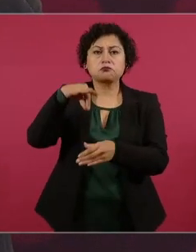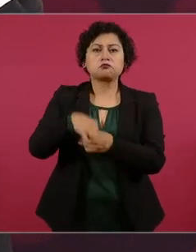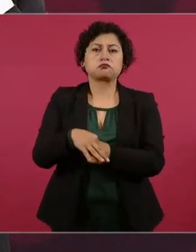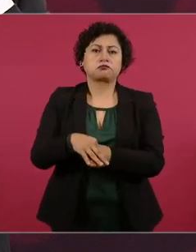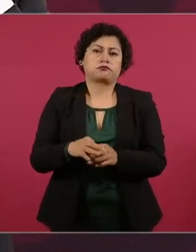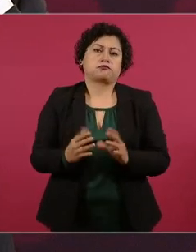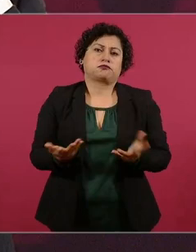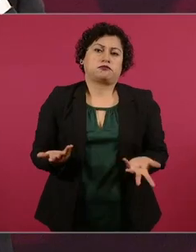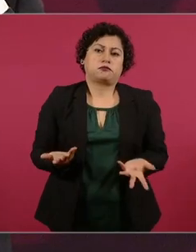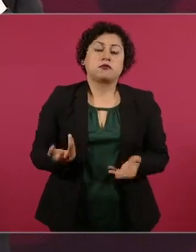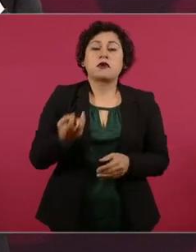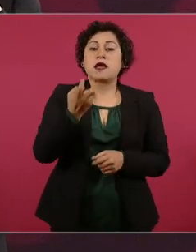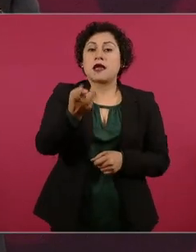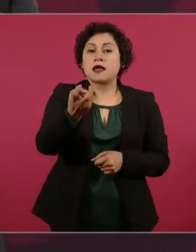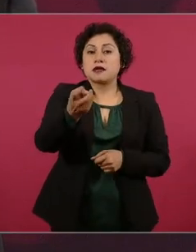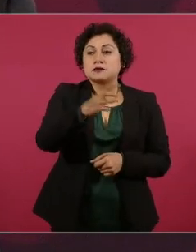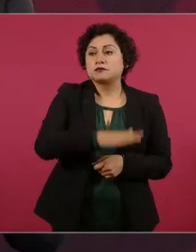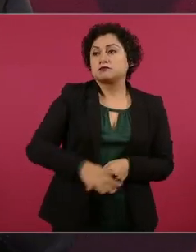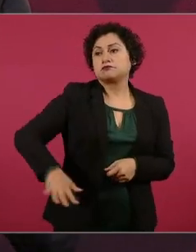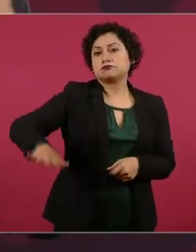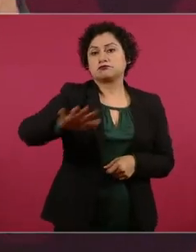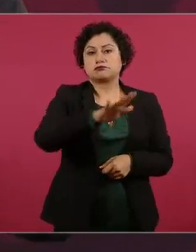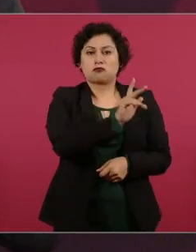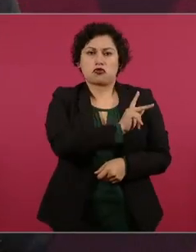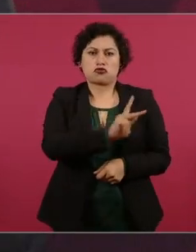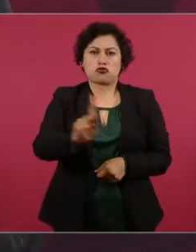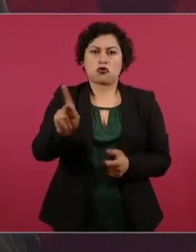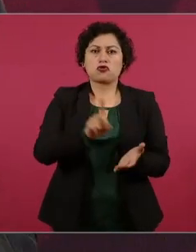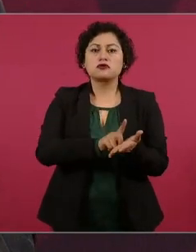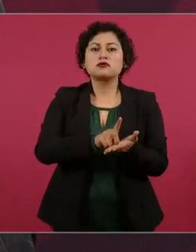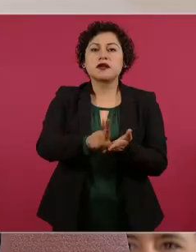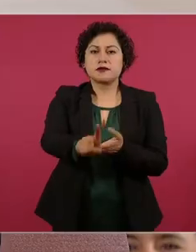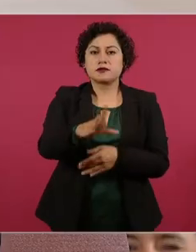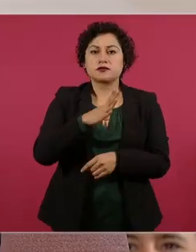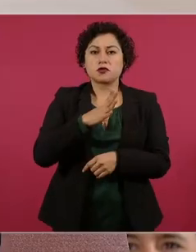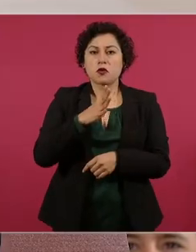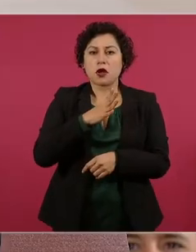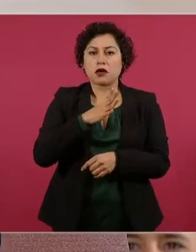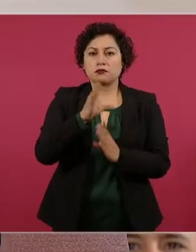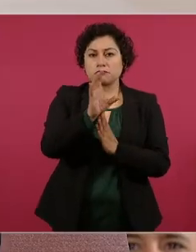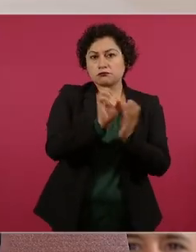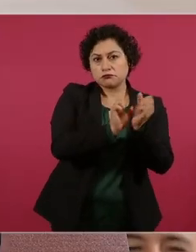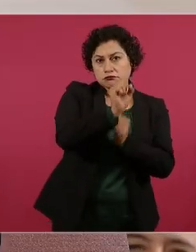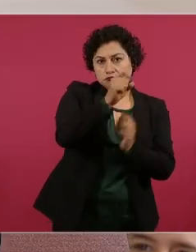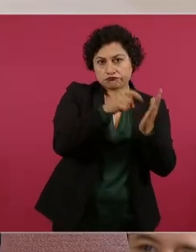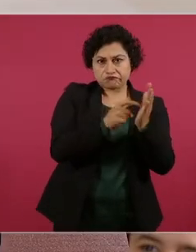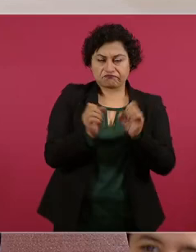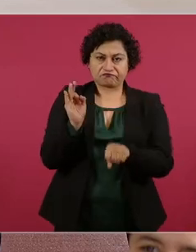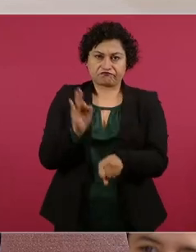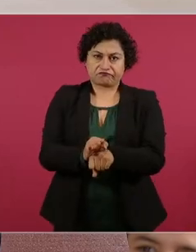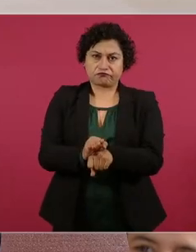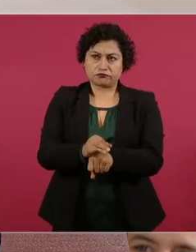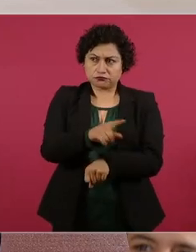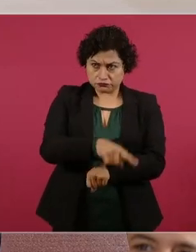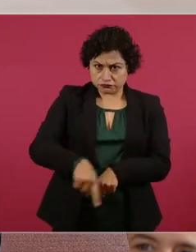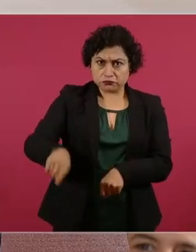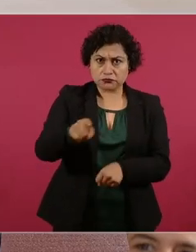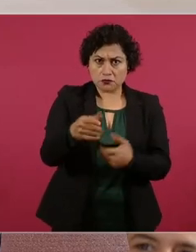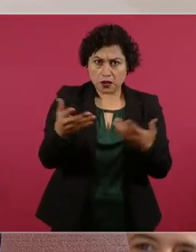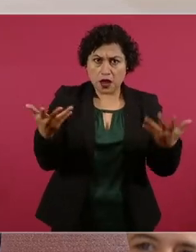es un derecho constitucional y hay que ejercerlo y no usar la